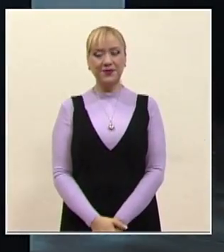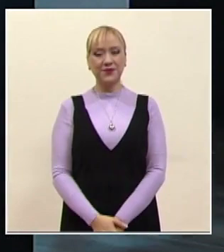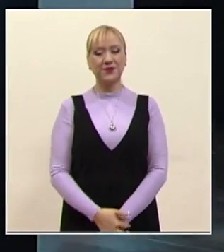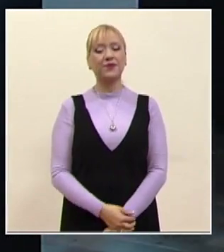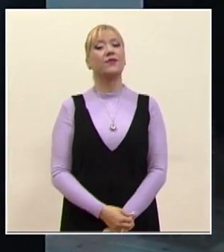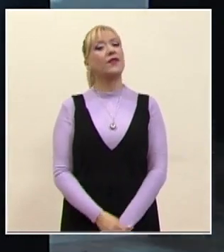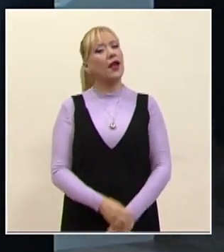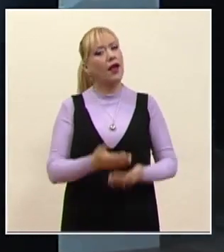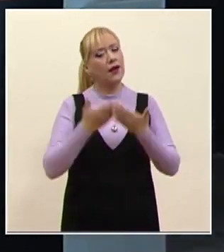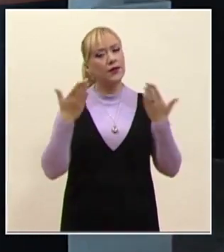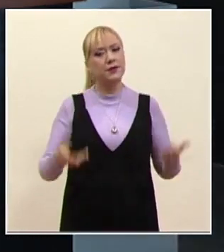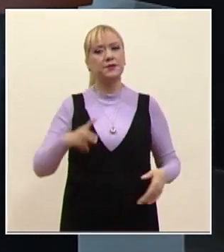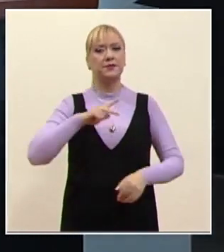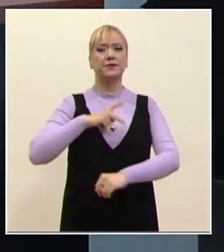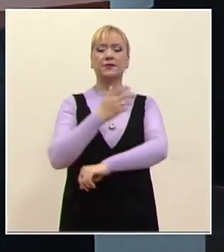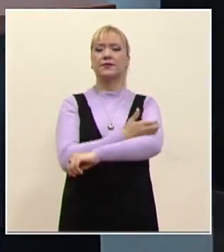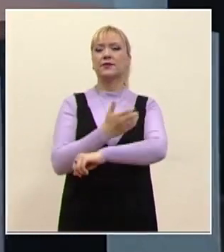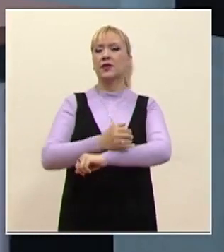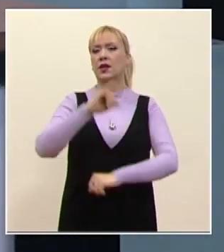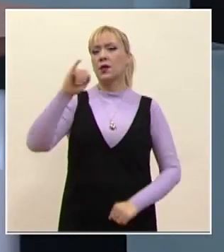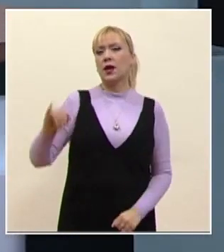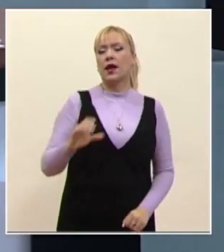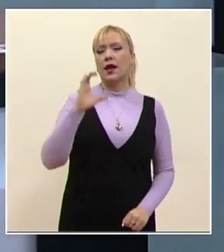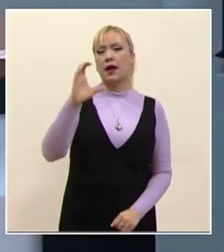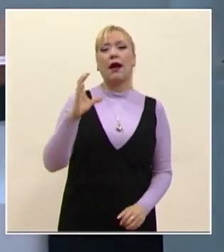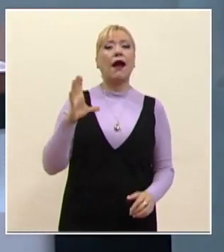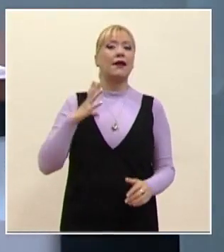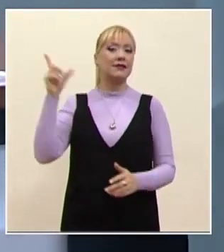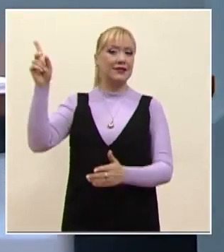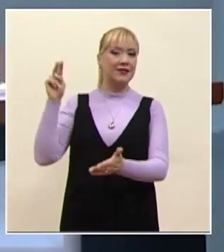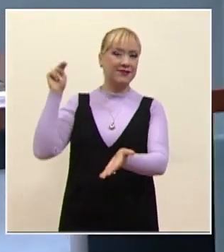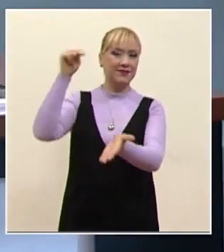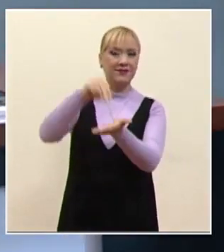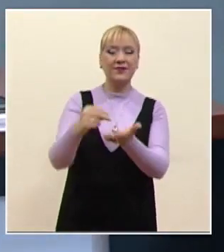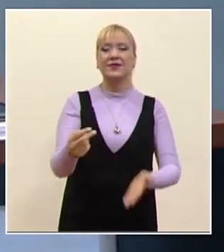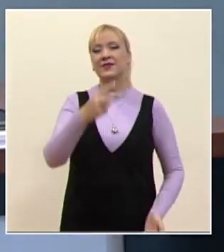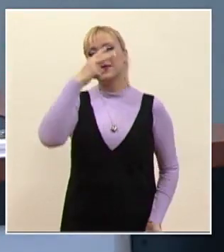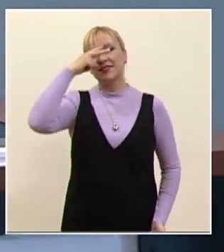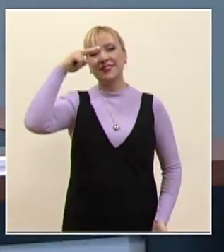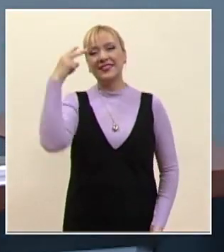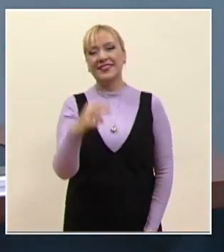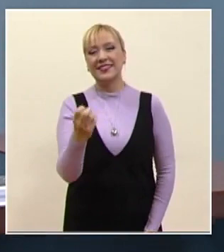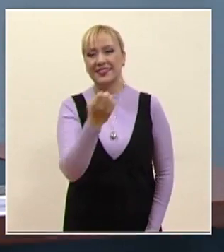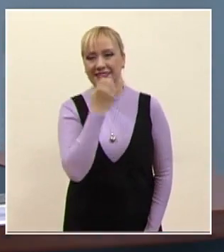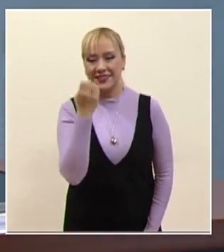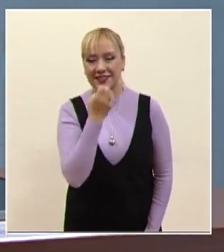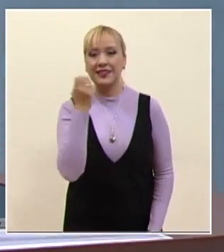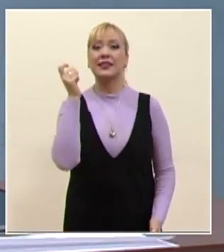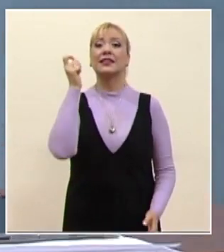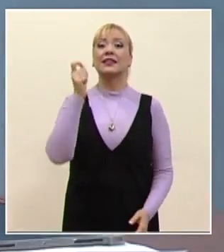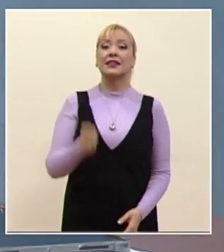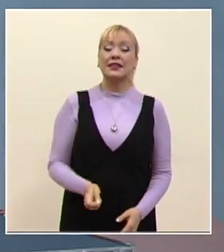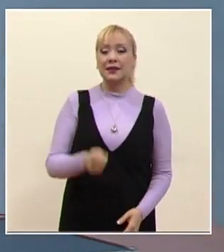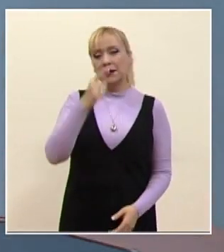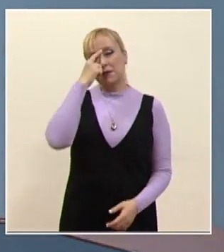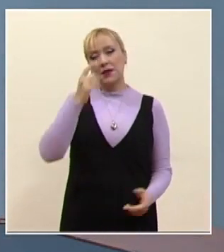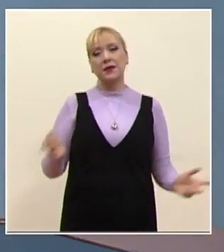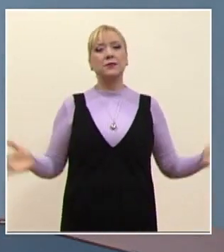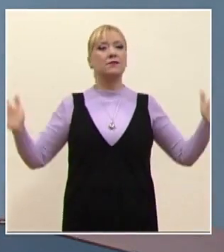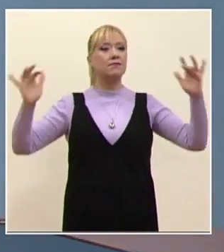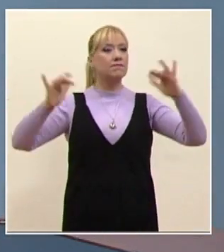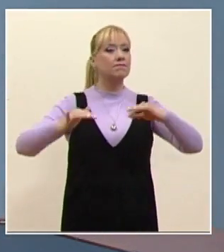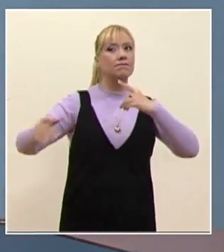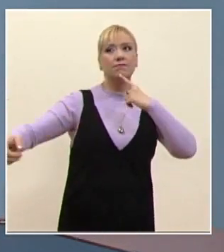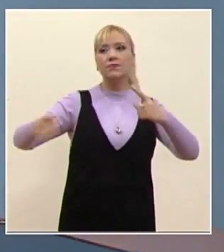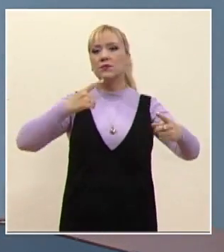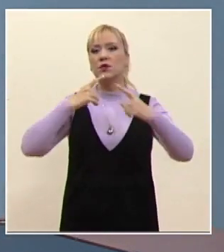Y ahora vamos con mi compañero Juan Carlos González, quien se encuentra en el Colegio de México, en donde se llevó a cabo el conversatorio